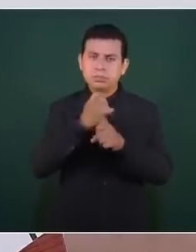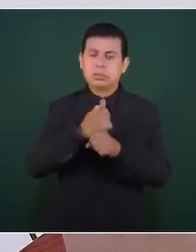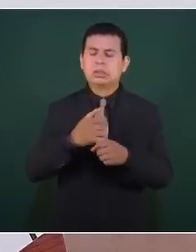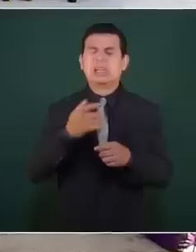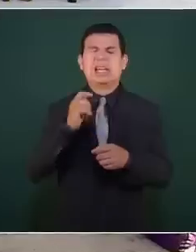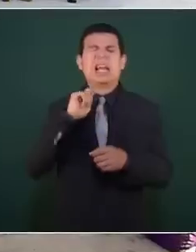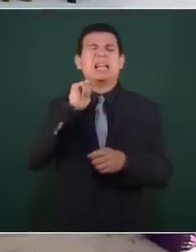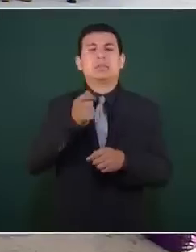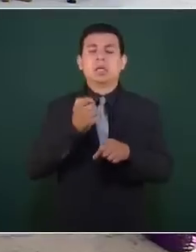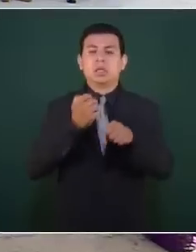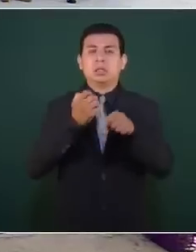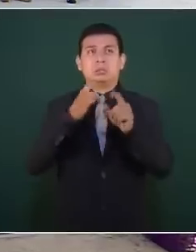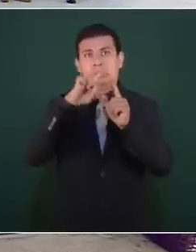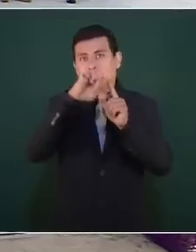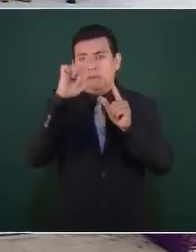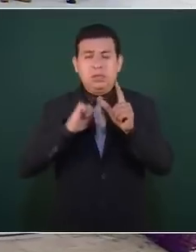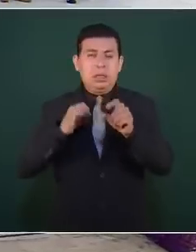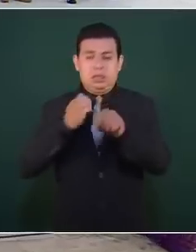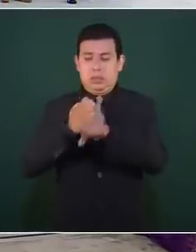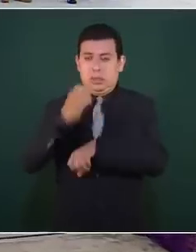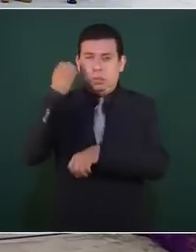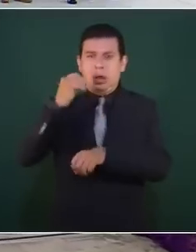más municipios en el país.